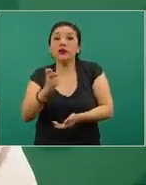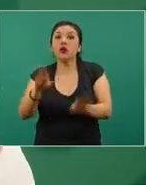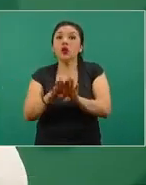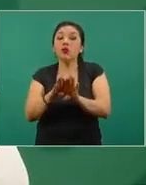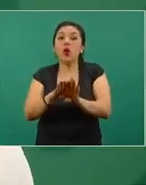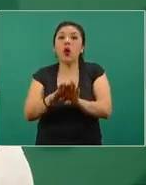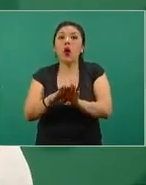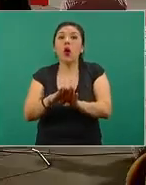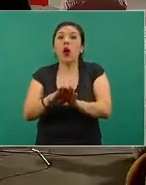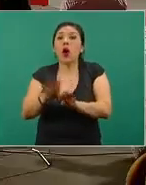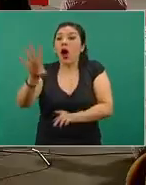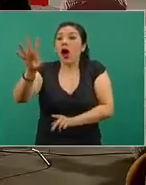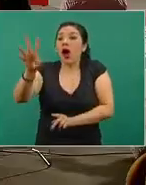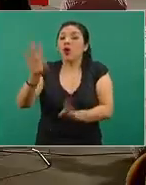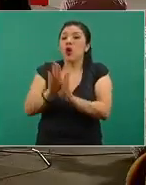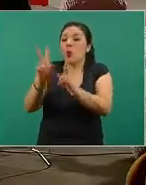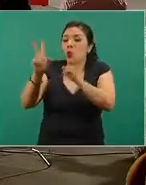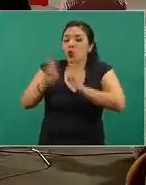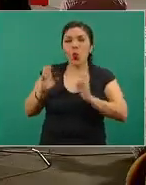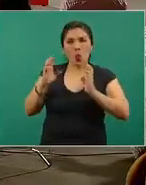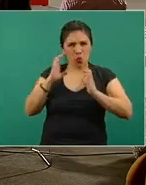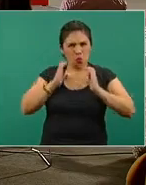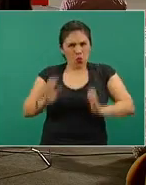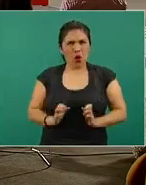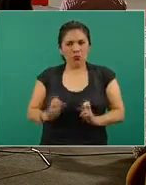estado de portador o portadora